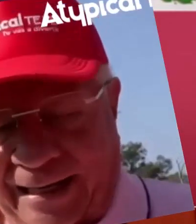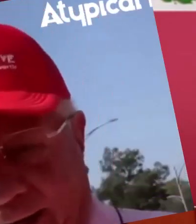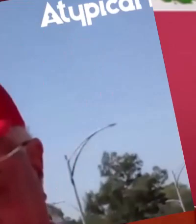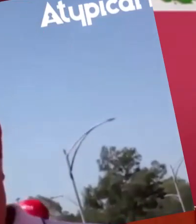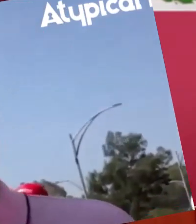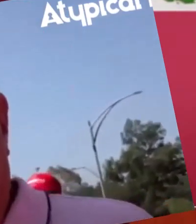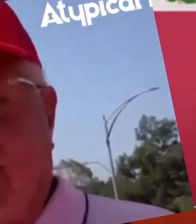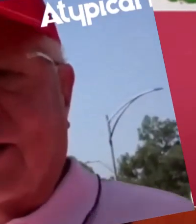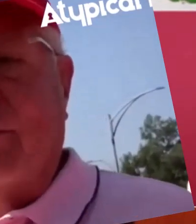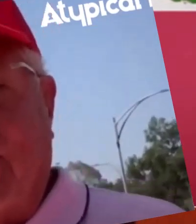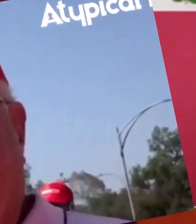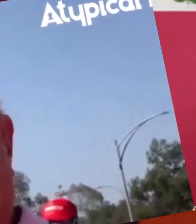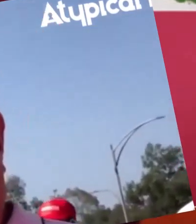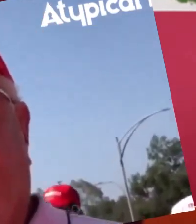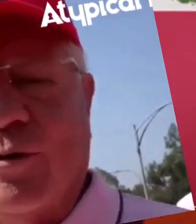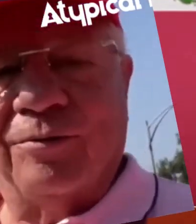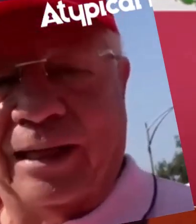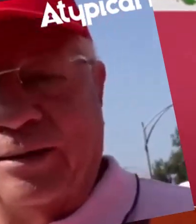Y de manera